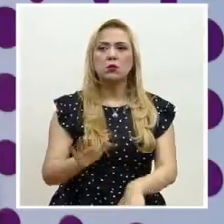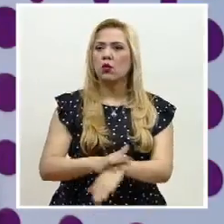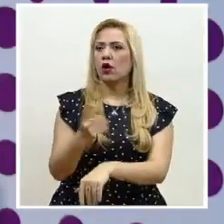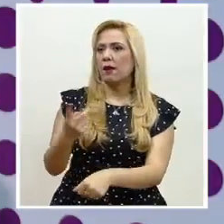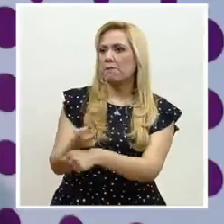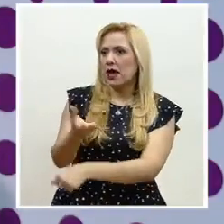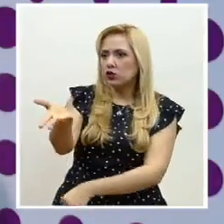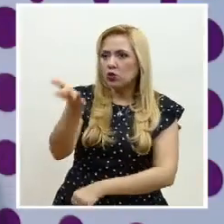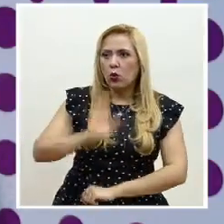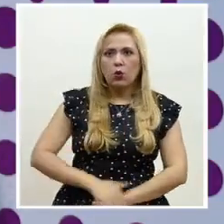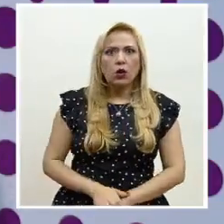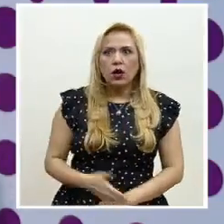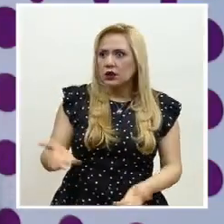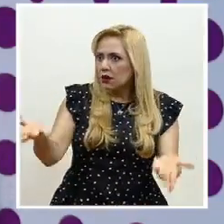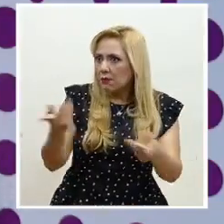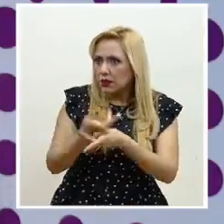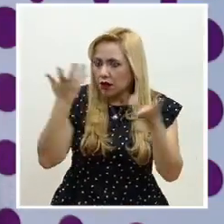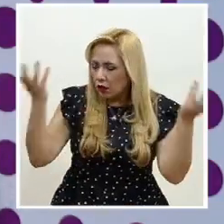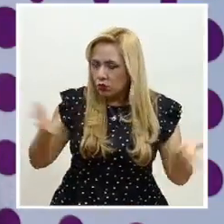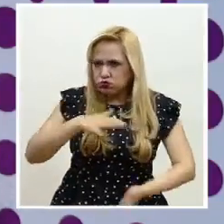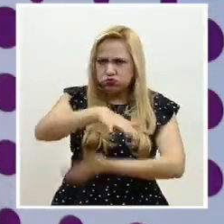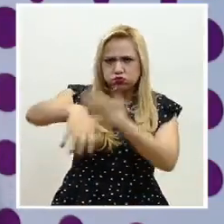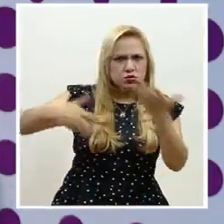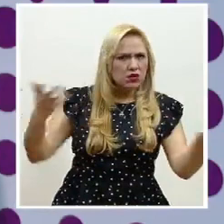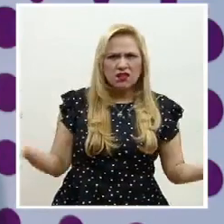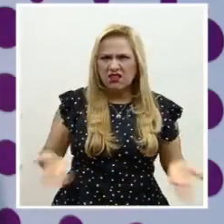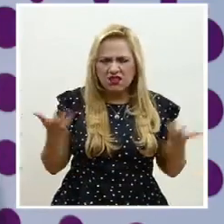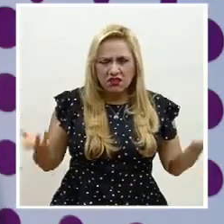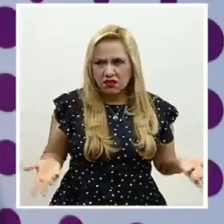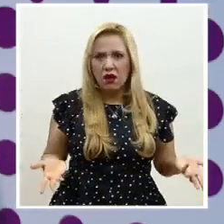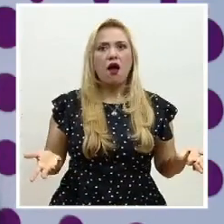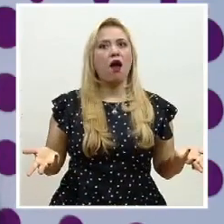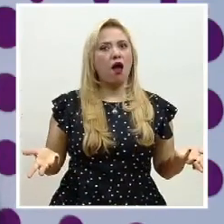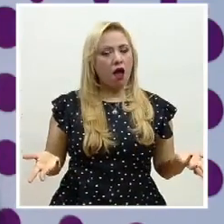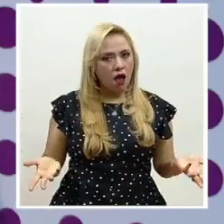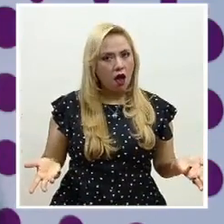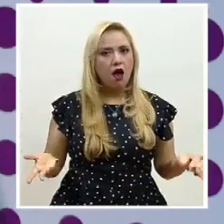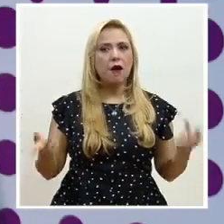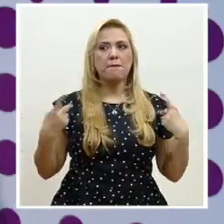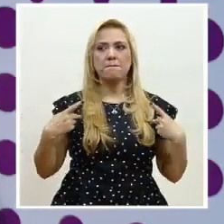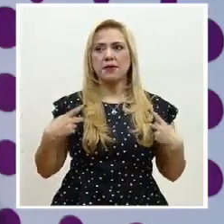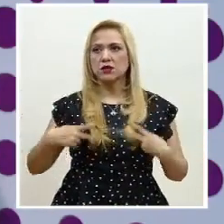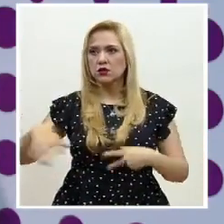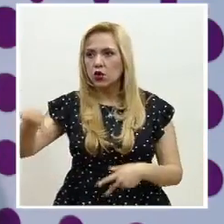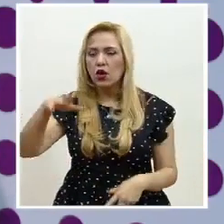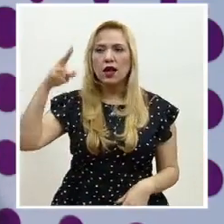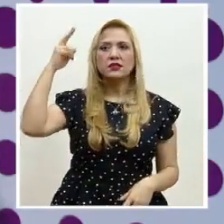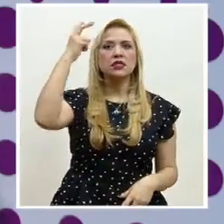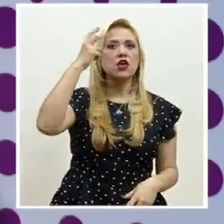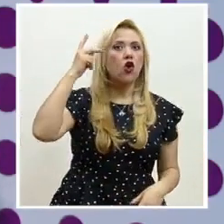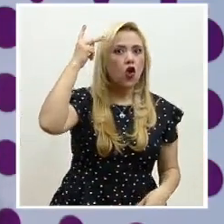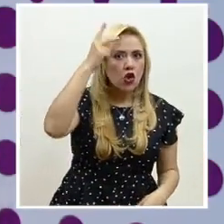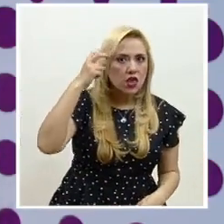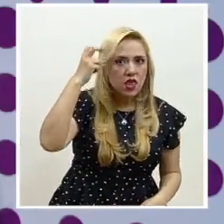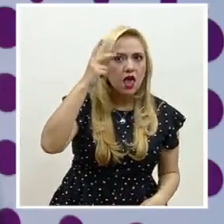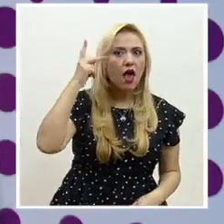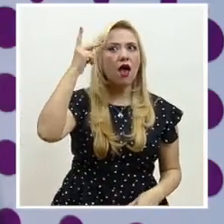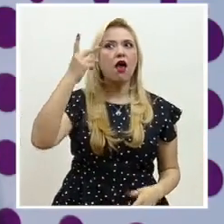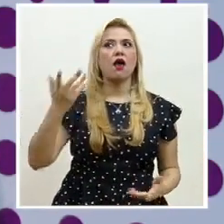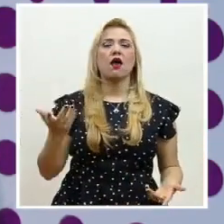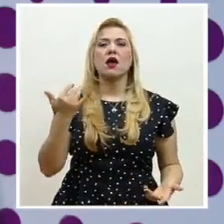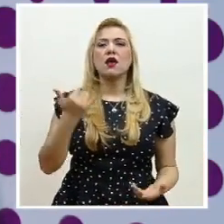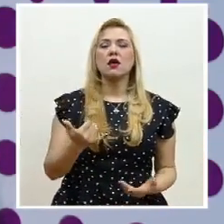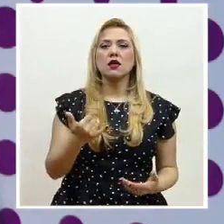¿no? ¿Qué pasó y ahora qué pasa? ¿Por qué surge esto? Sociología, psicología, como mencionaba. Y desde luego también a través del diseño